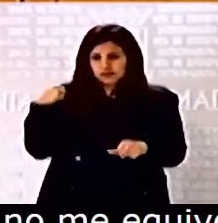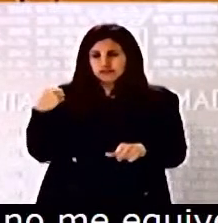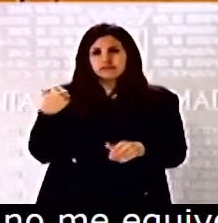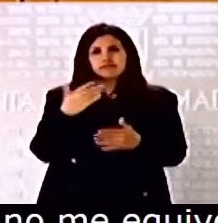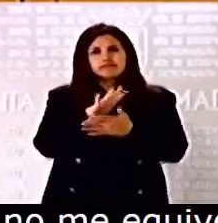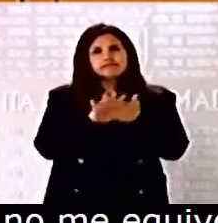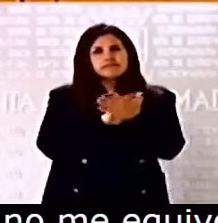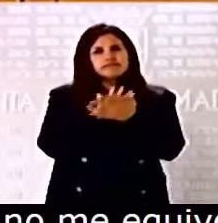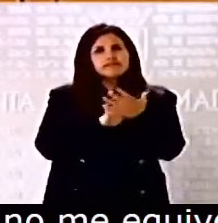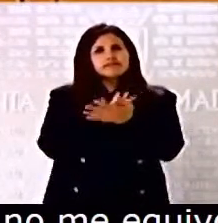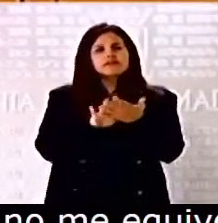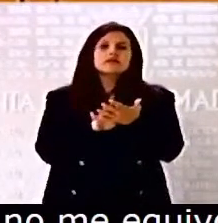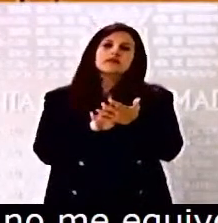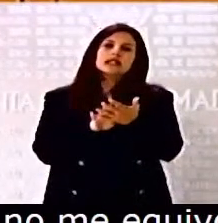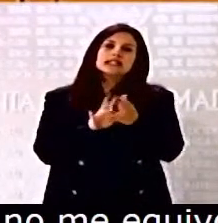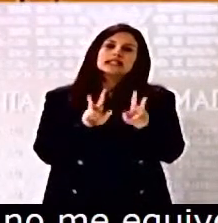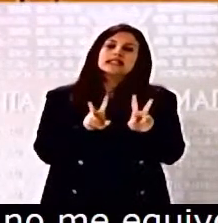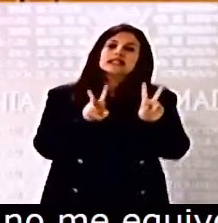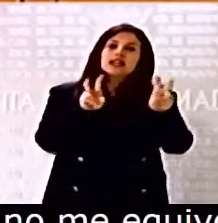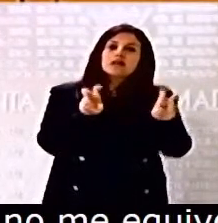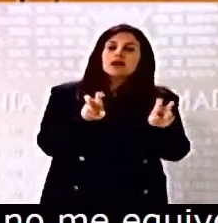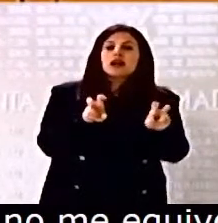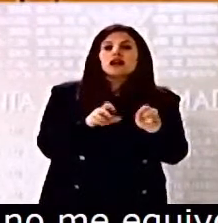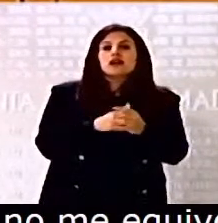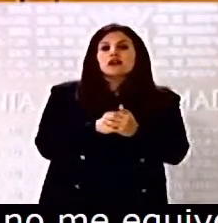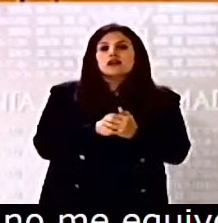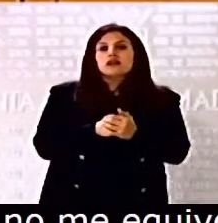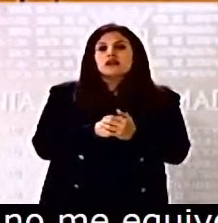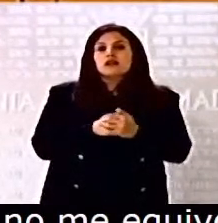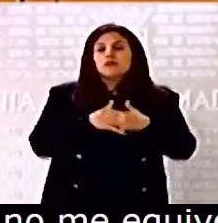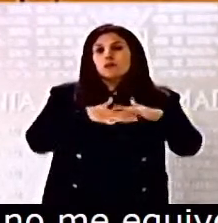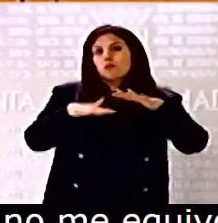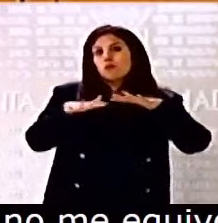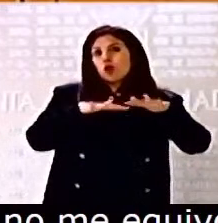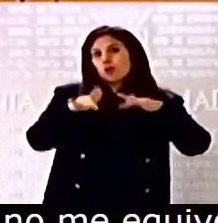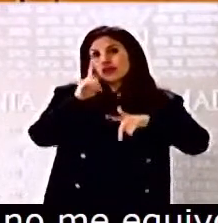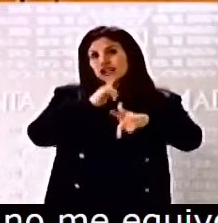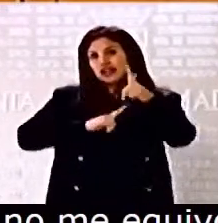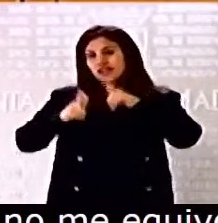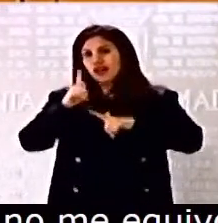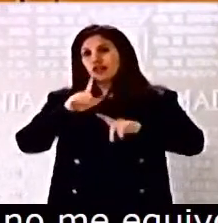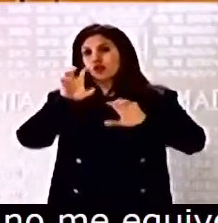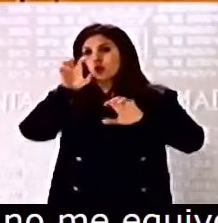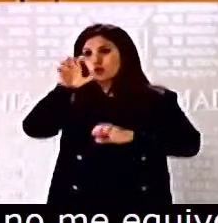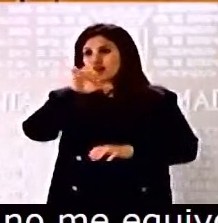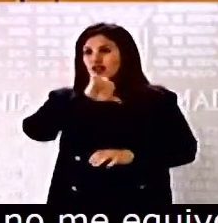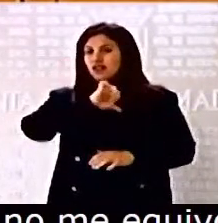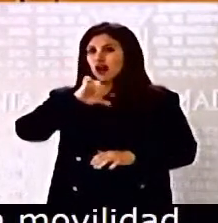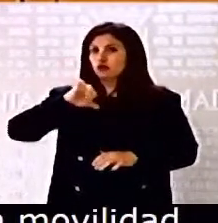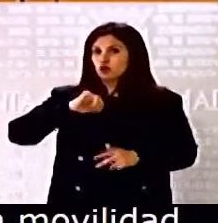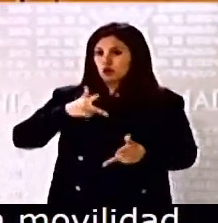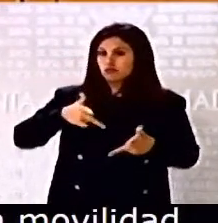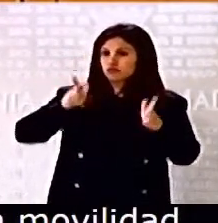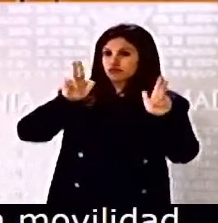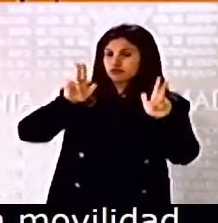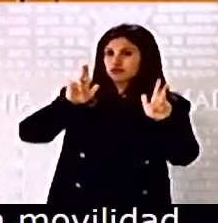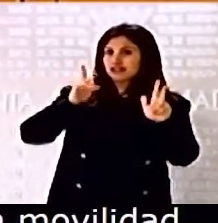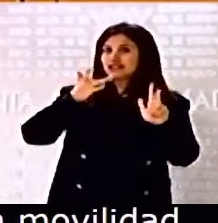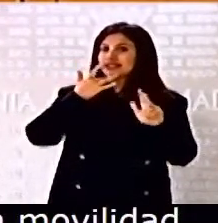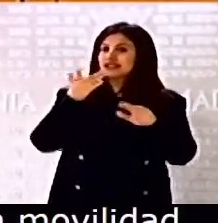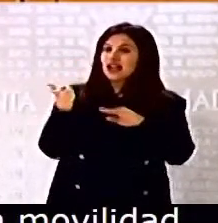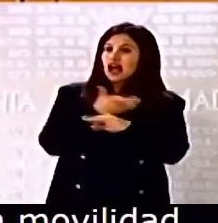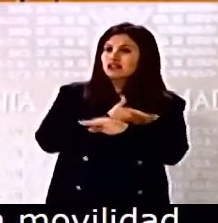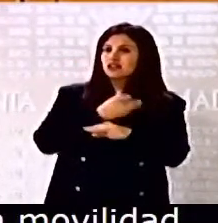hablar, comentar la opción de permitir la movilidad entre distintas comunidades autónomas con una PCR